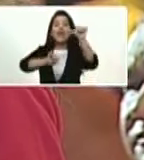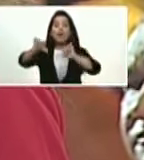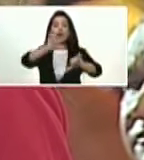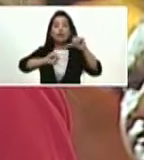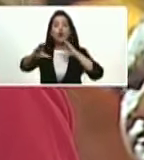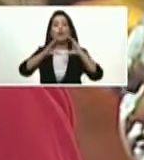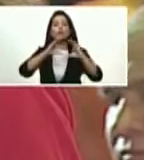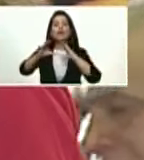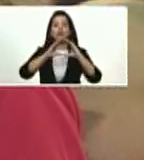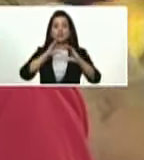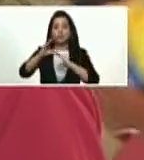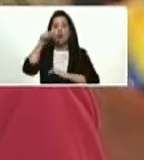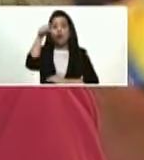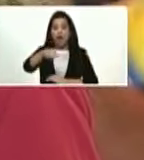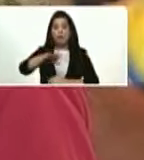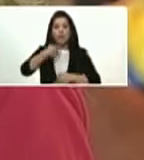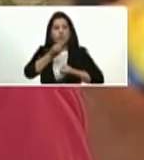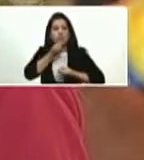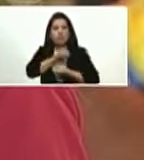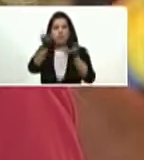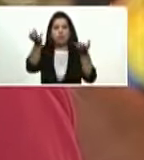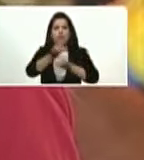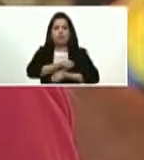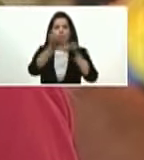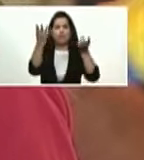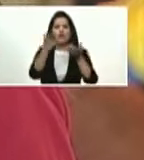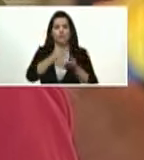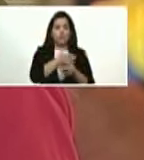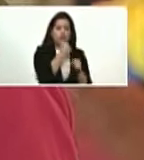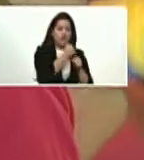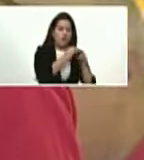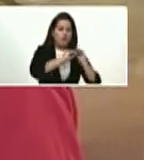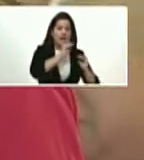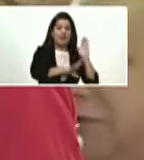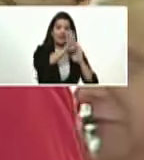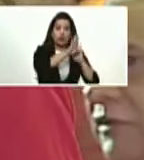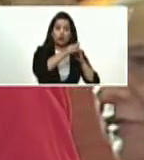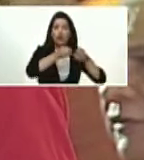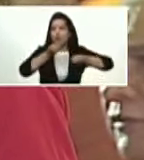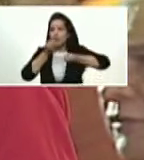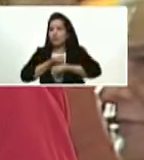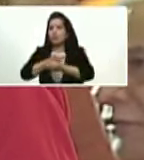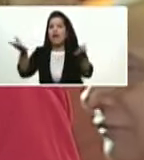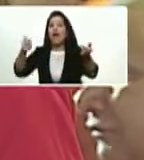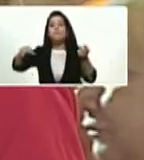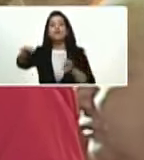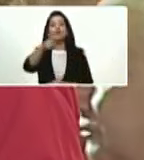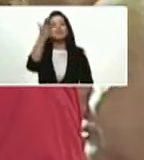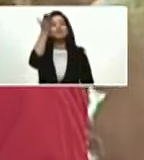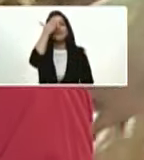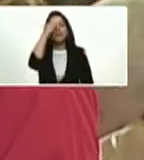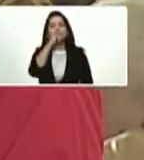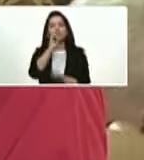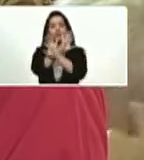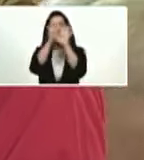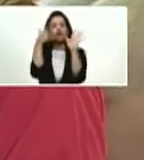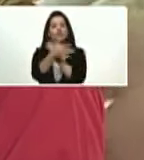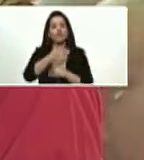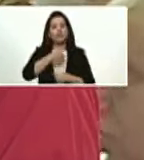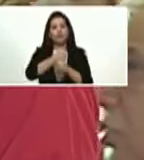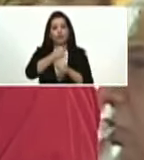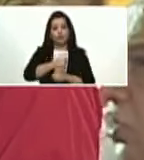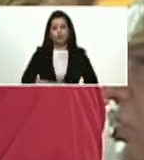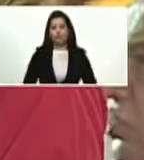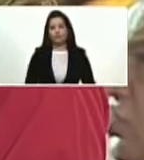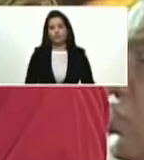divulgar todos nuestros logros, lo que nosotros hacemos, para que el pueblo y la gente comience a creer en lo que nosotros hacemos.